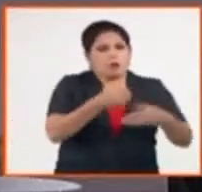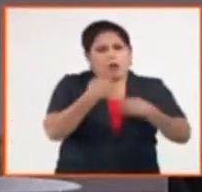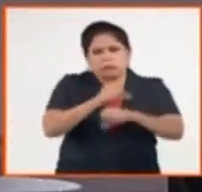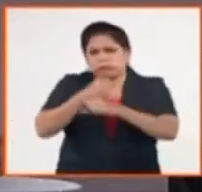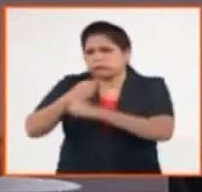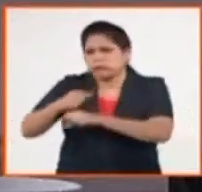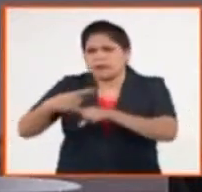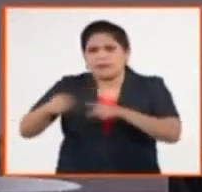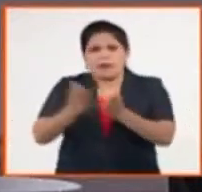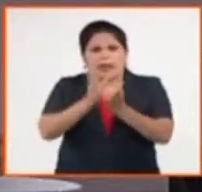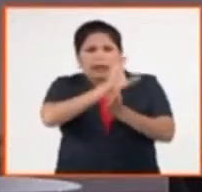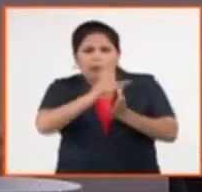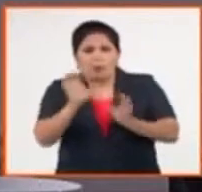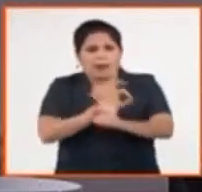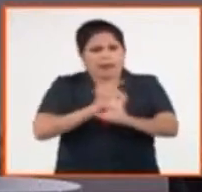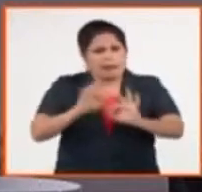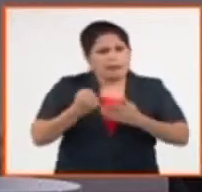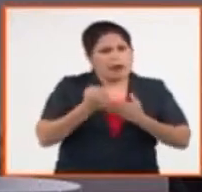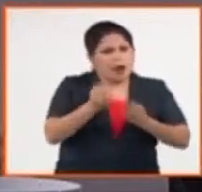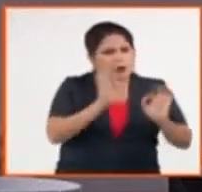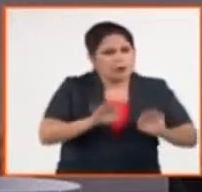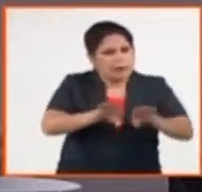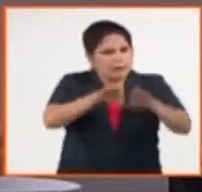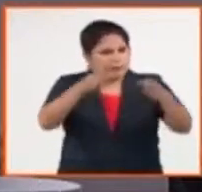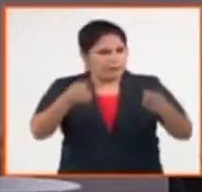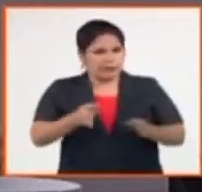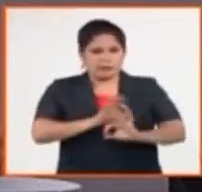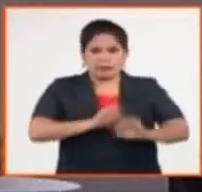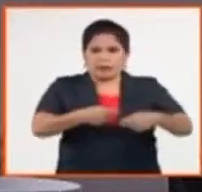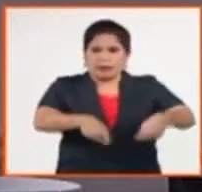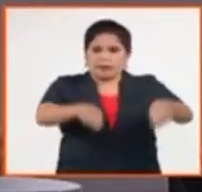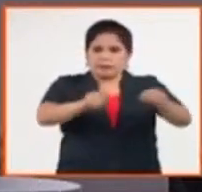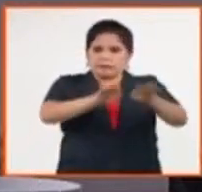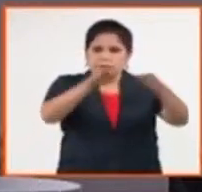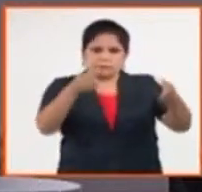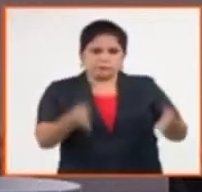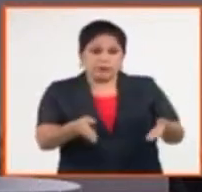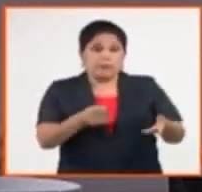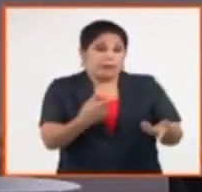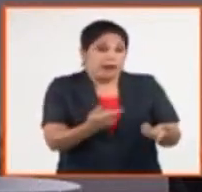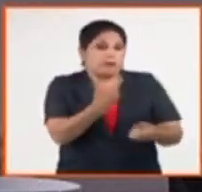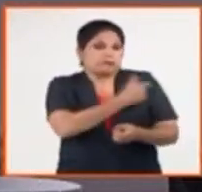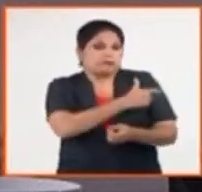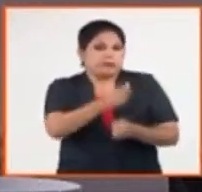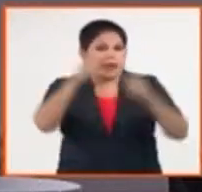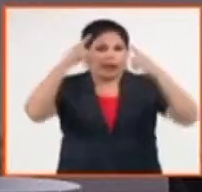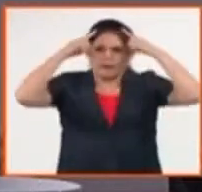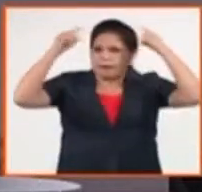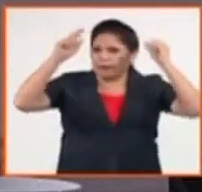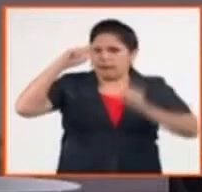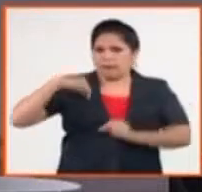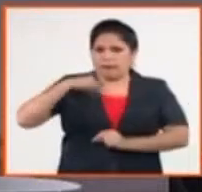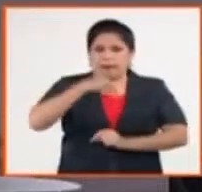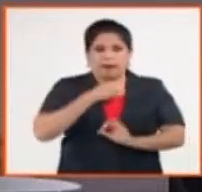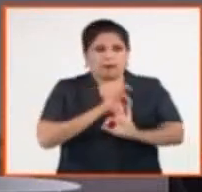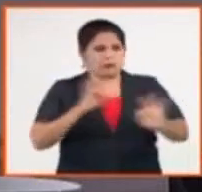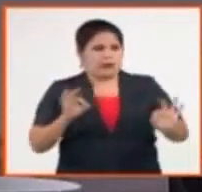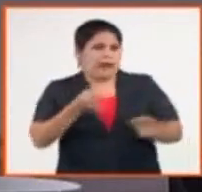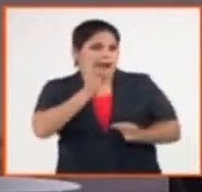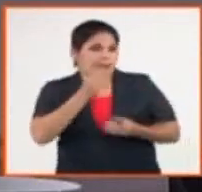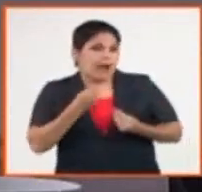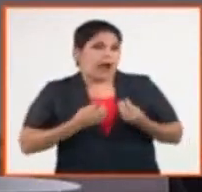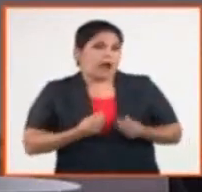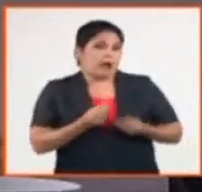sino también ayudando en la organización de todo el proceso de la vacunación. Estos son elementos que